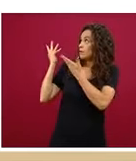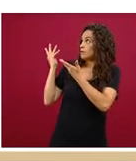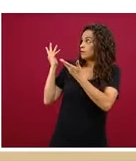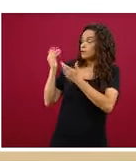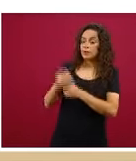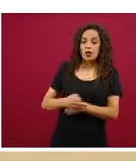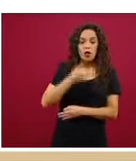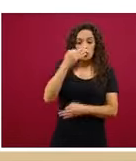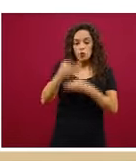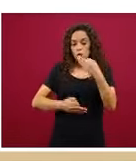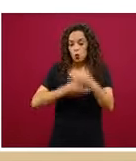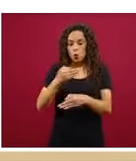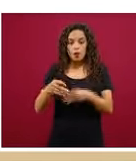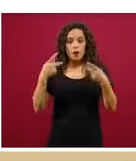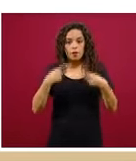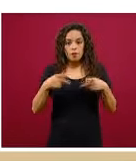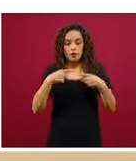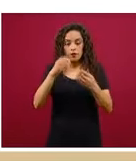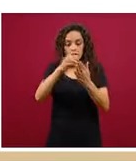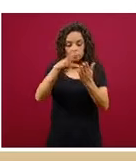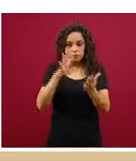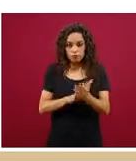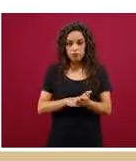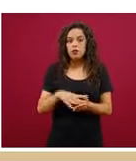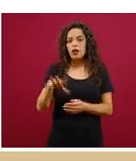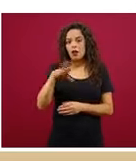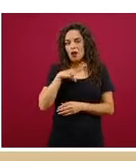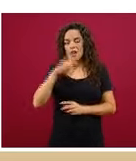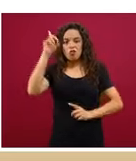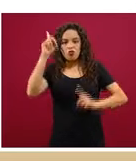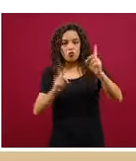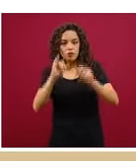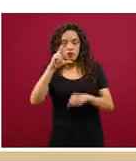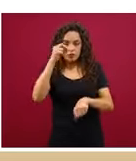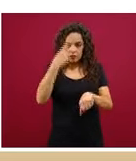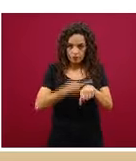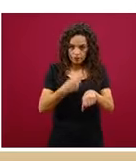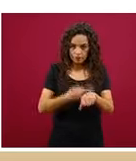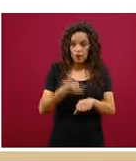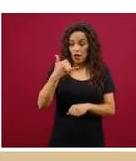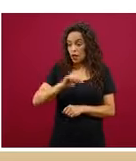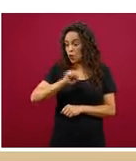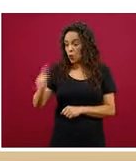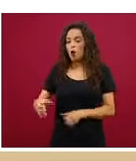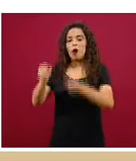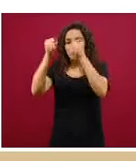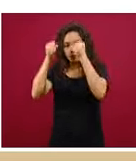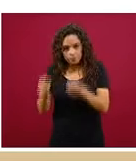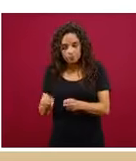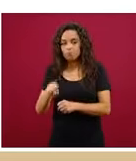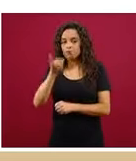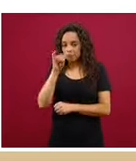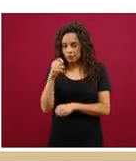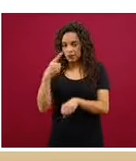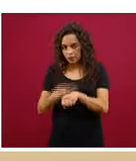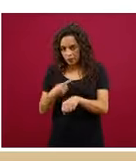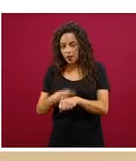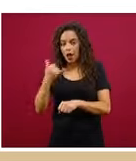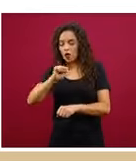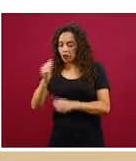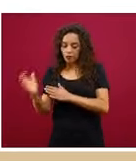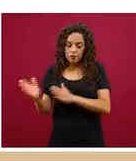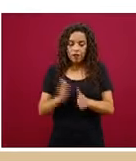momento se han reportado como sospechosos, tanto los confirmados como los que ya son negativos. Pero